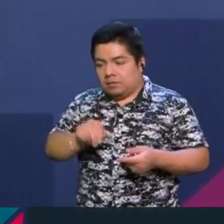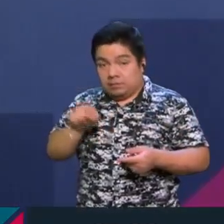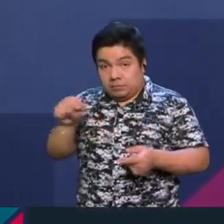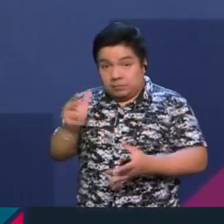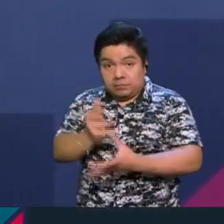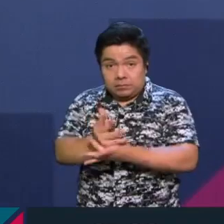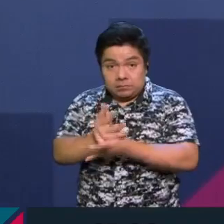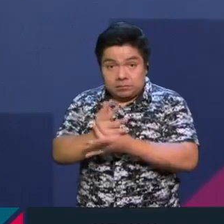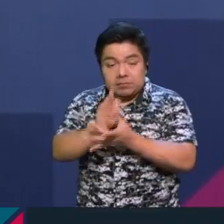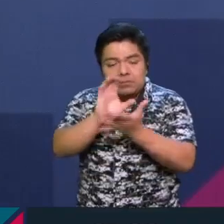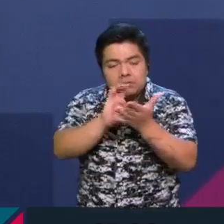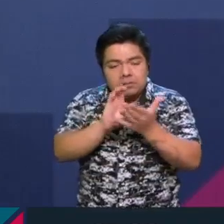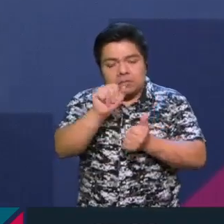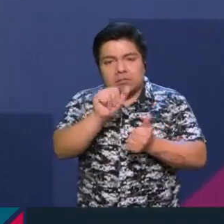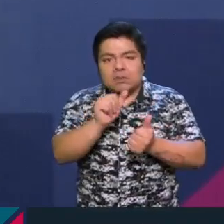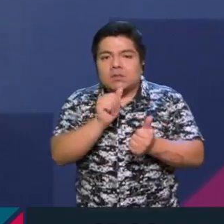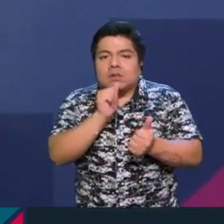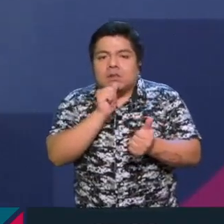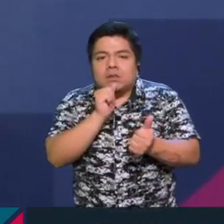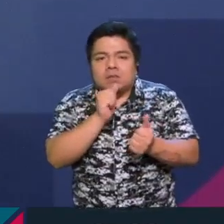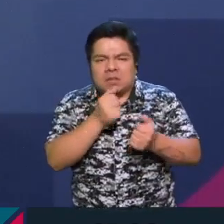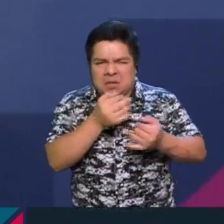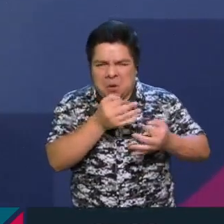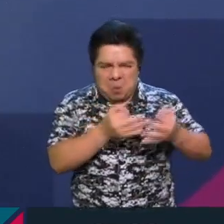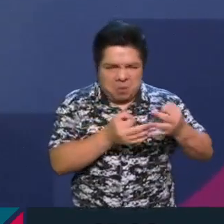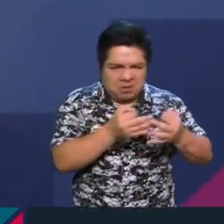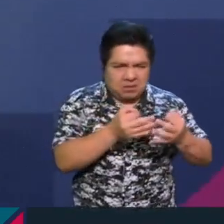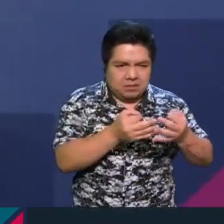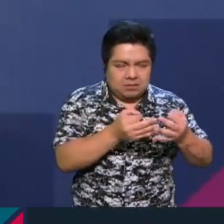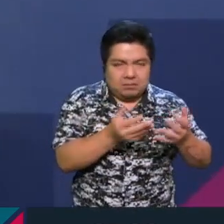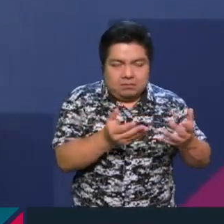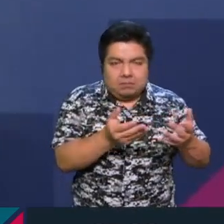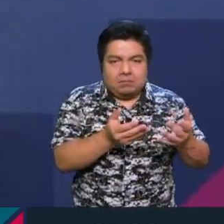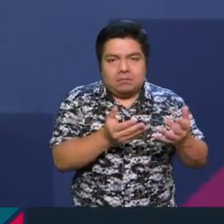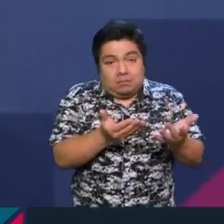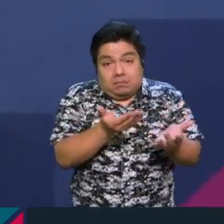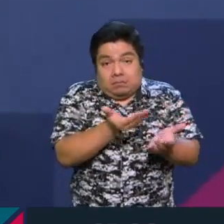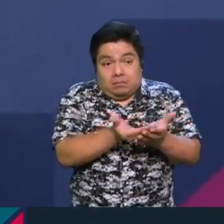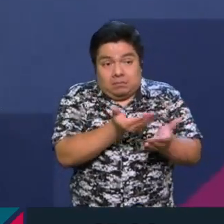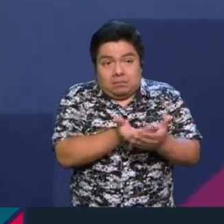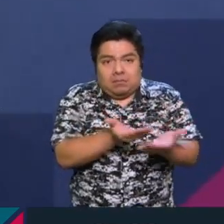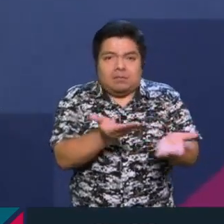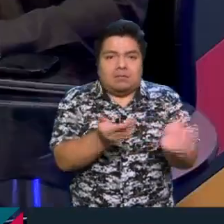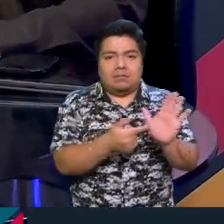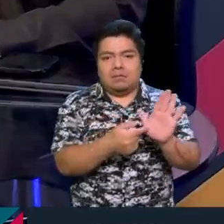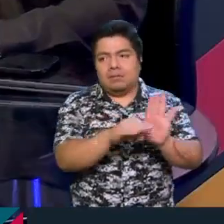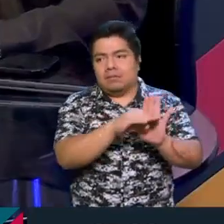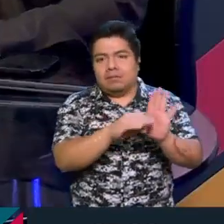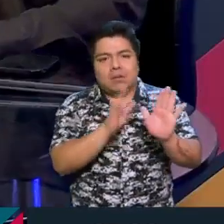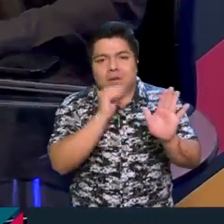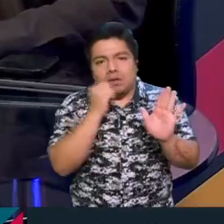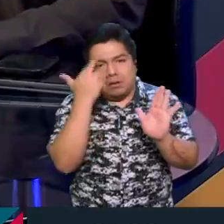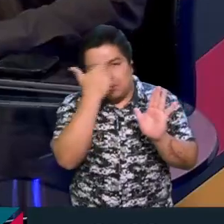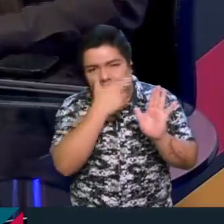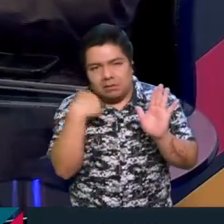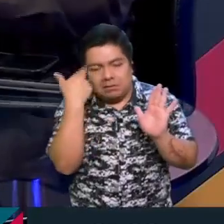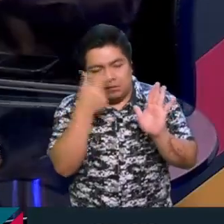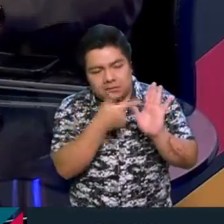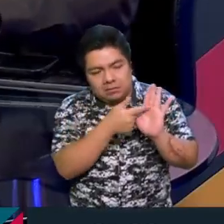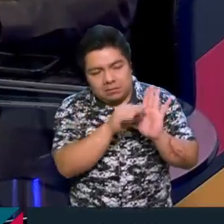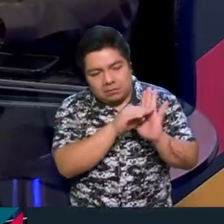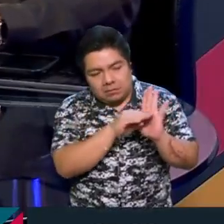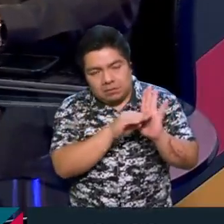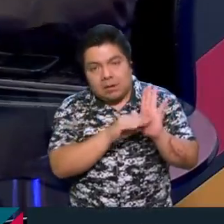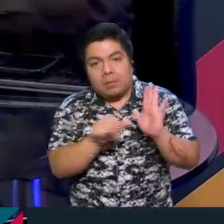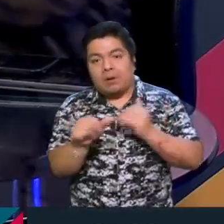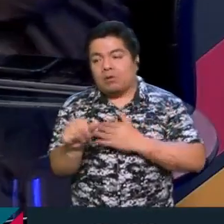que la Constitución no puede ser enjuiciada, y es un término que parece muy claro para demostrar que no se puede analizar su texto. Sin embargo, son